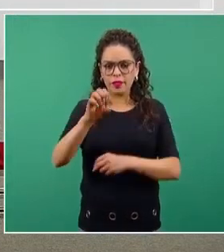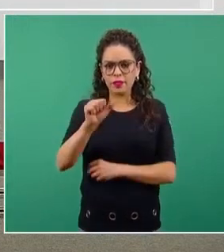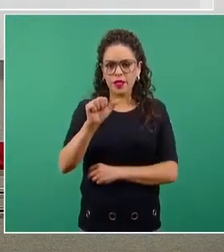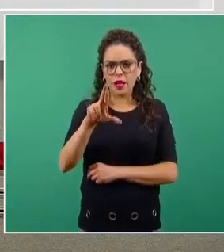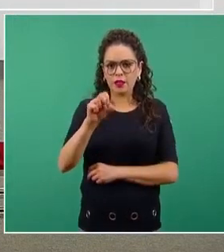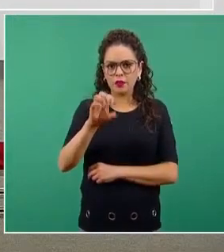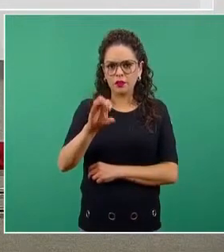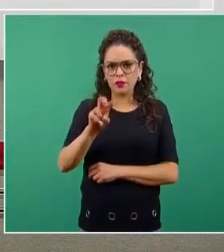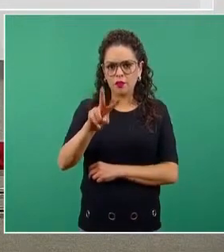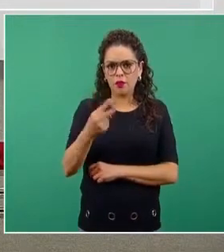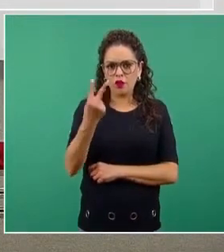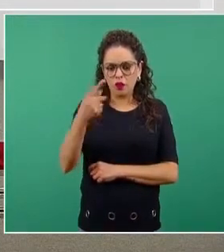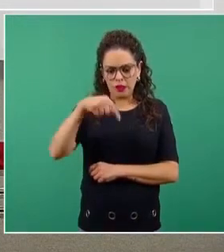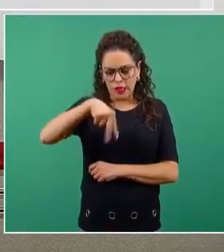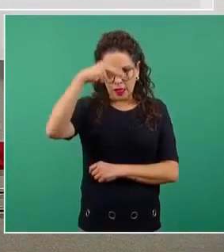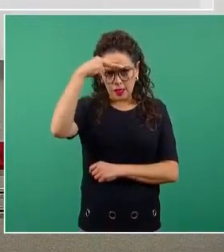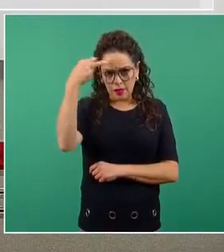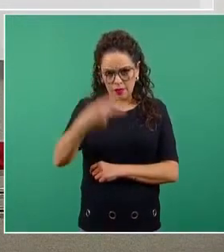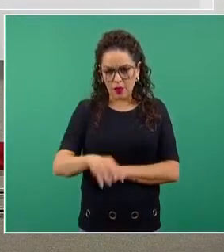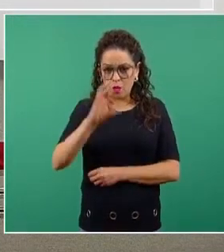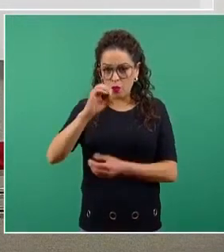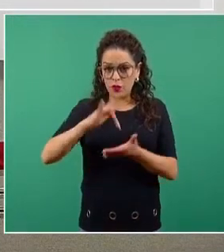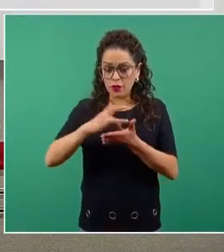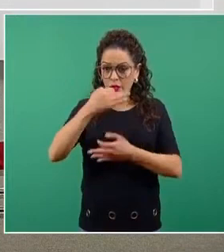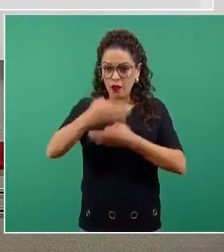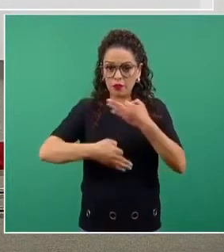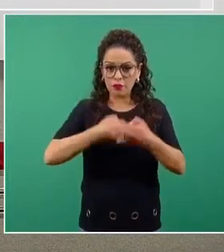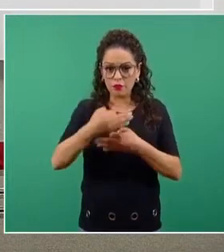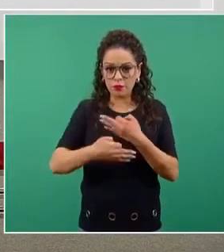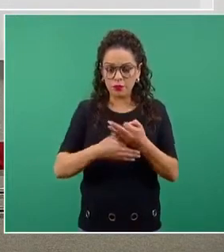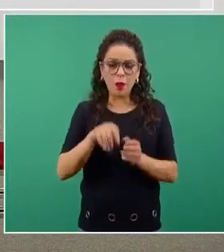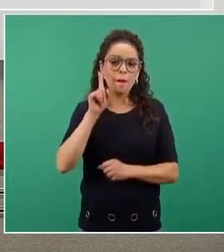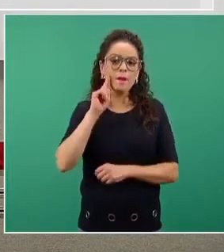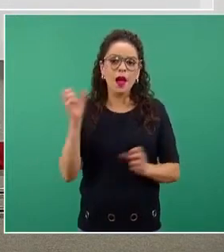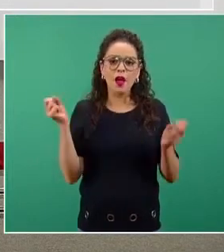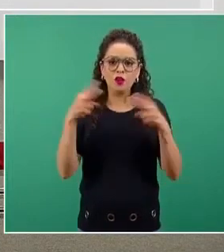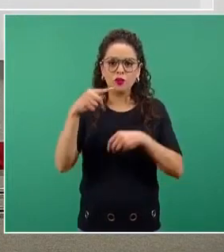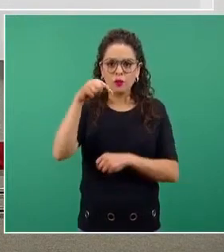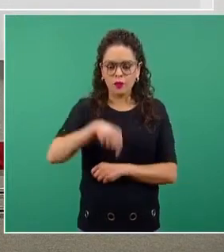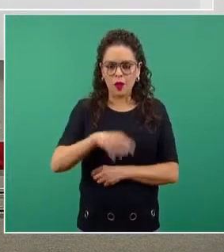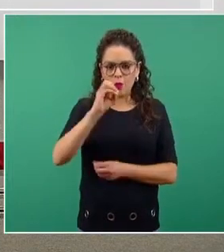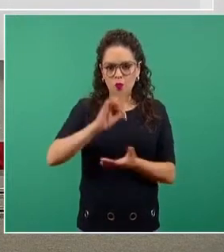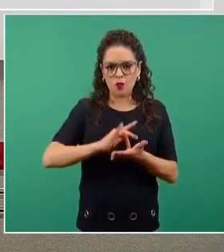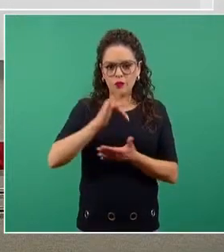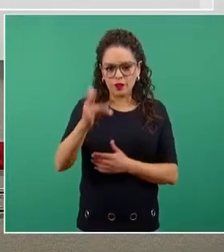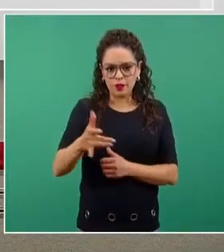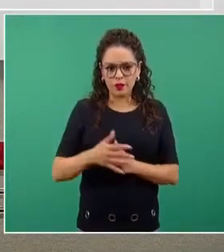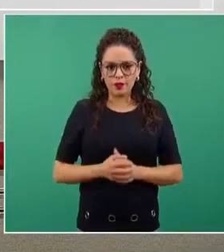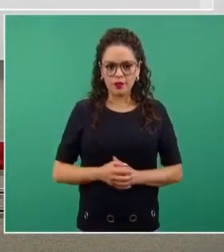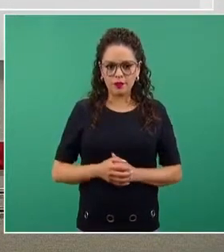SARS-CoV-2 en nuestro país. Les agradecemos a todos y los esperamos el día de mañana. Muchas gracias a todos.